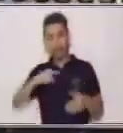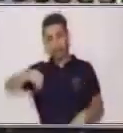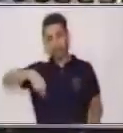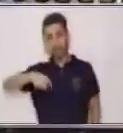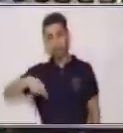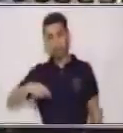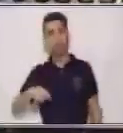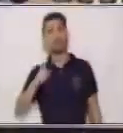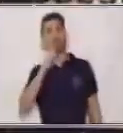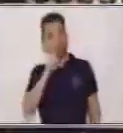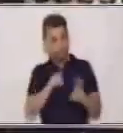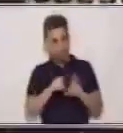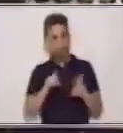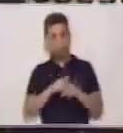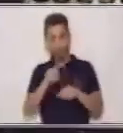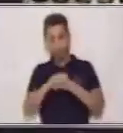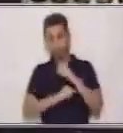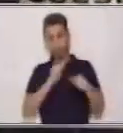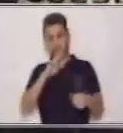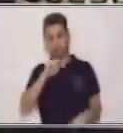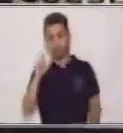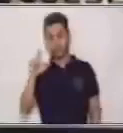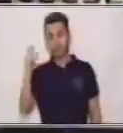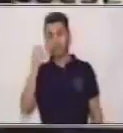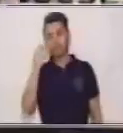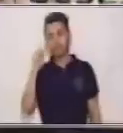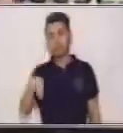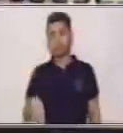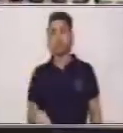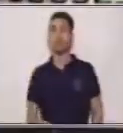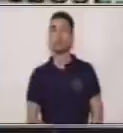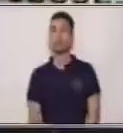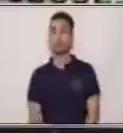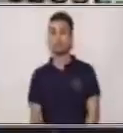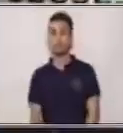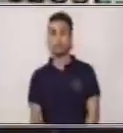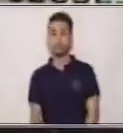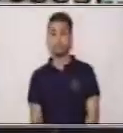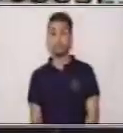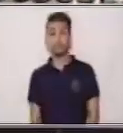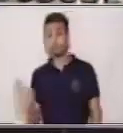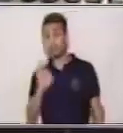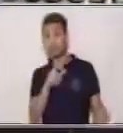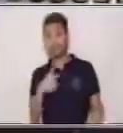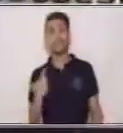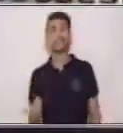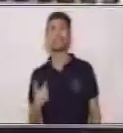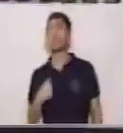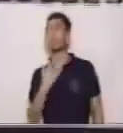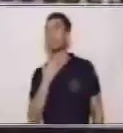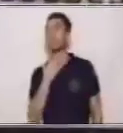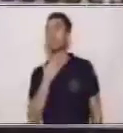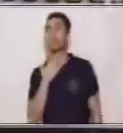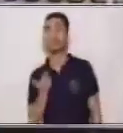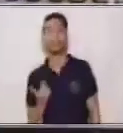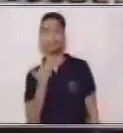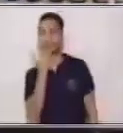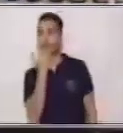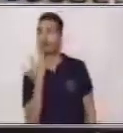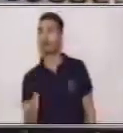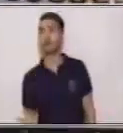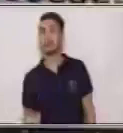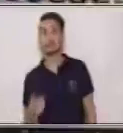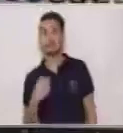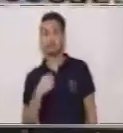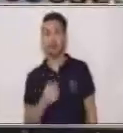también. O cuando estamos con ganas de comer algo por la tarde y nos